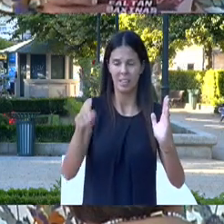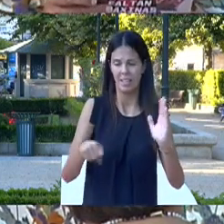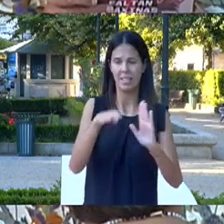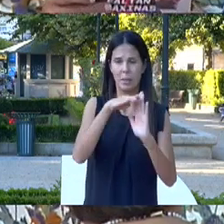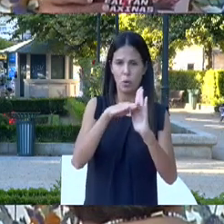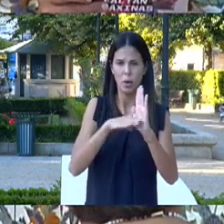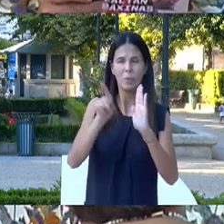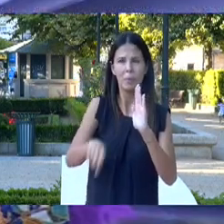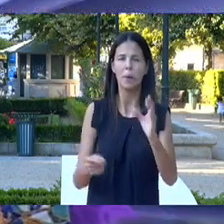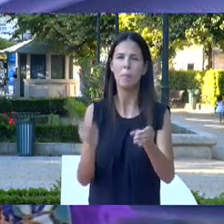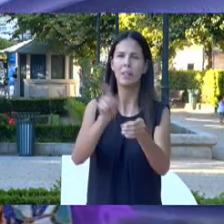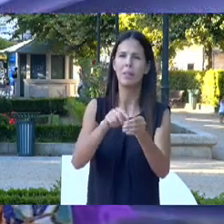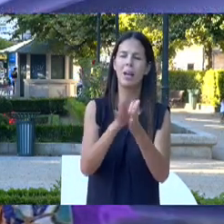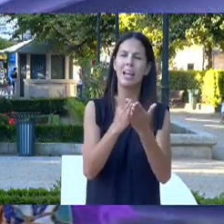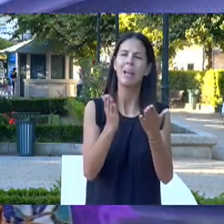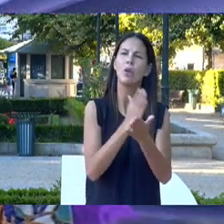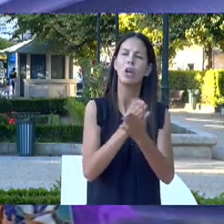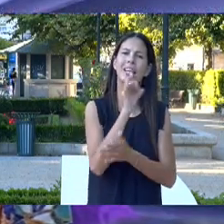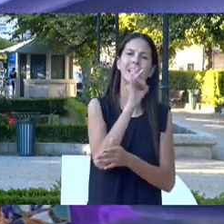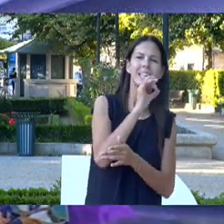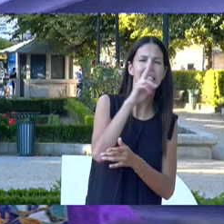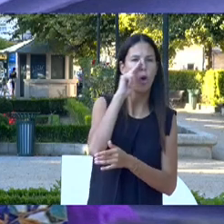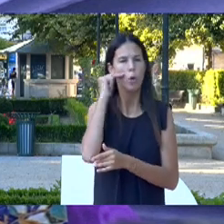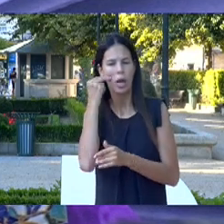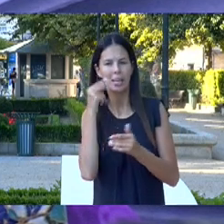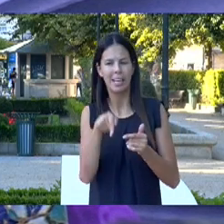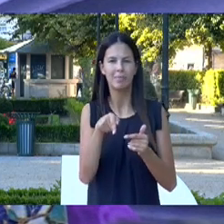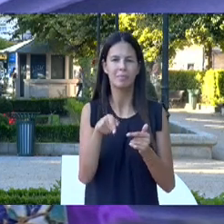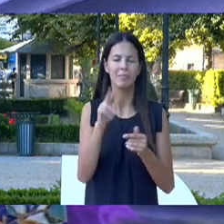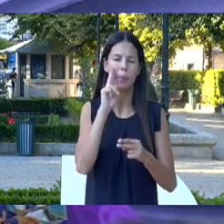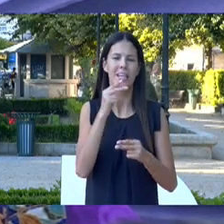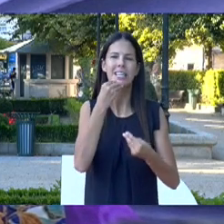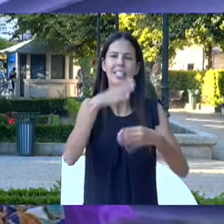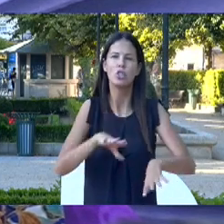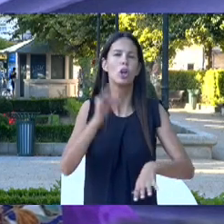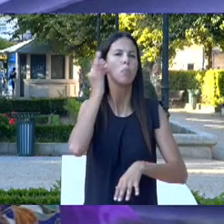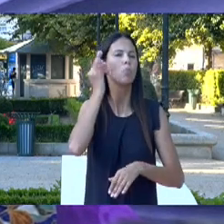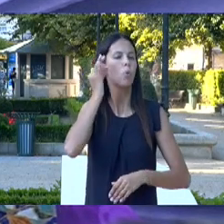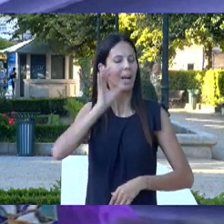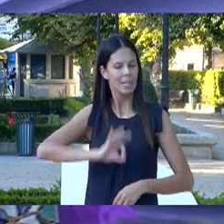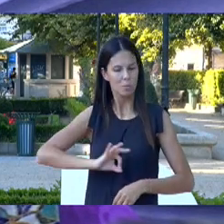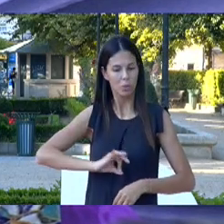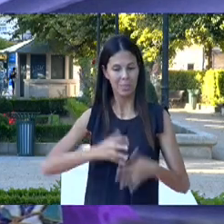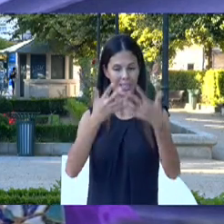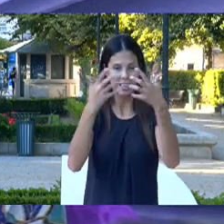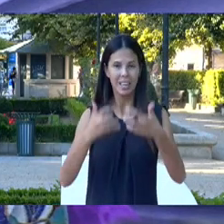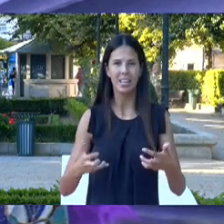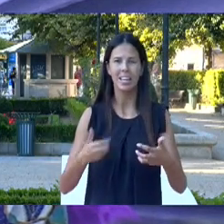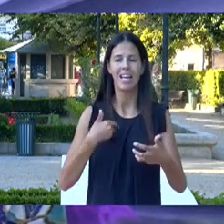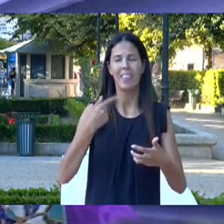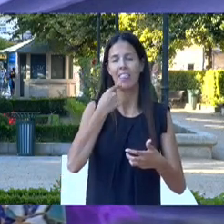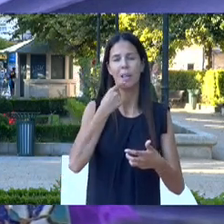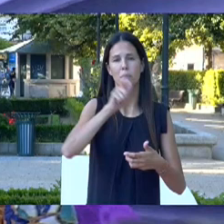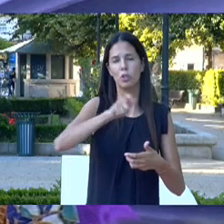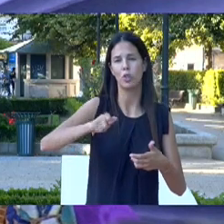programa participou no libro Do Gris ao Violeta, onde nos achega a historia das mulleres pontevedresas, co texto As que quedaron, no